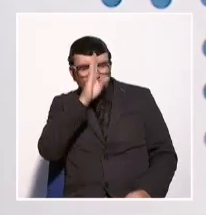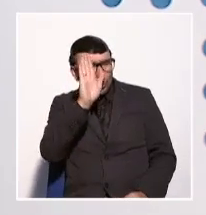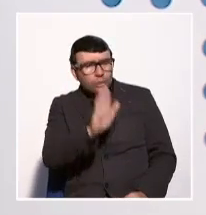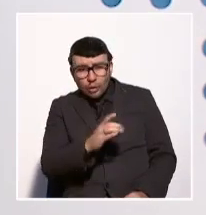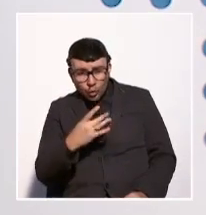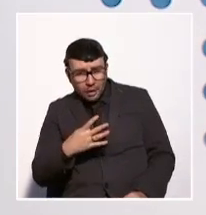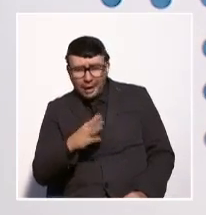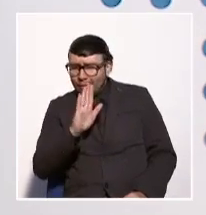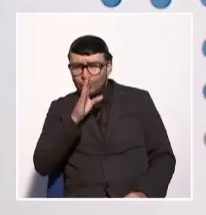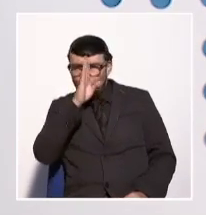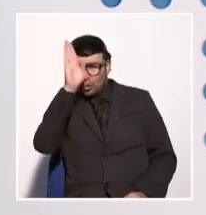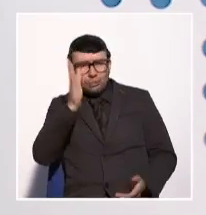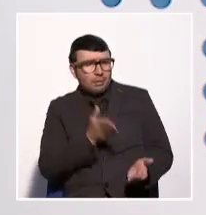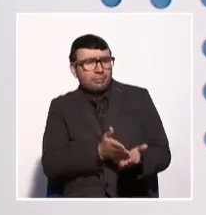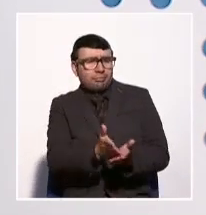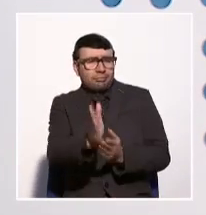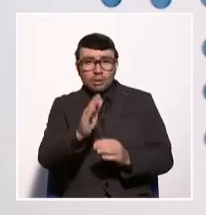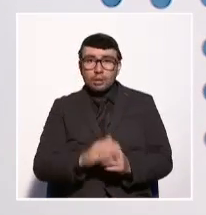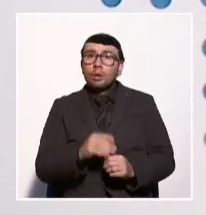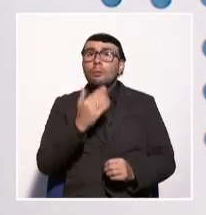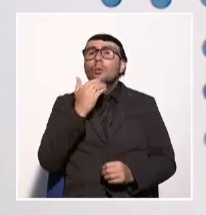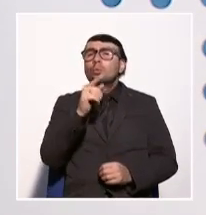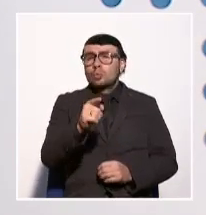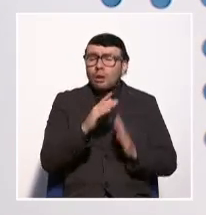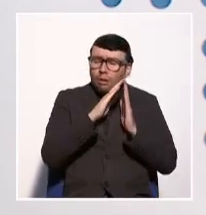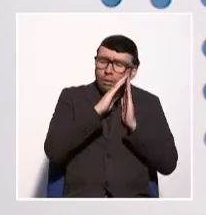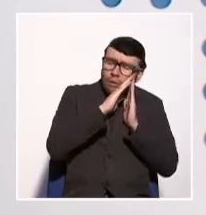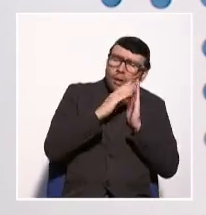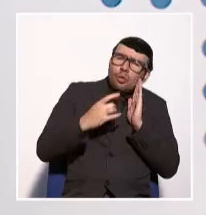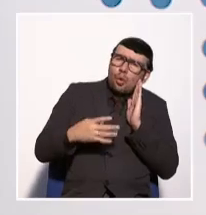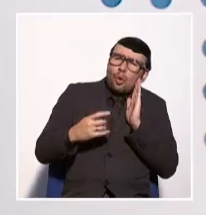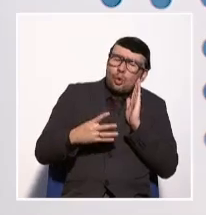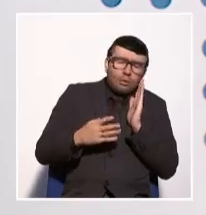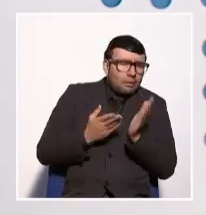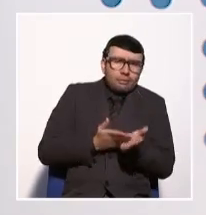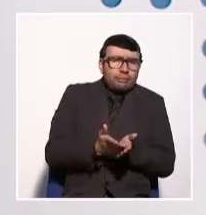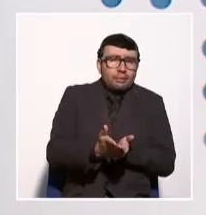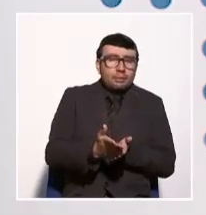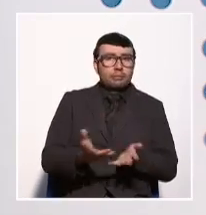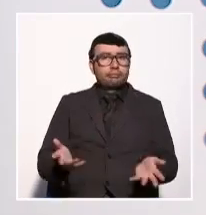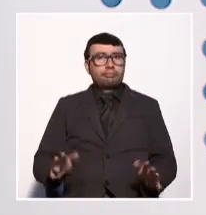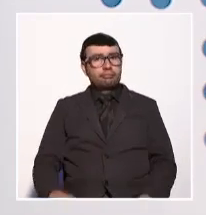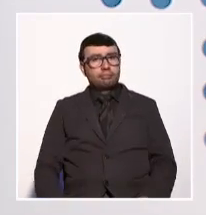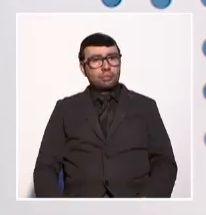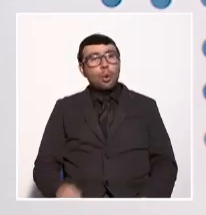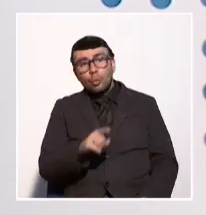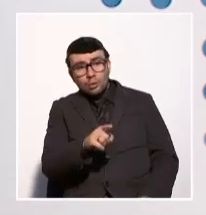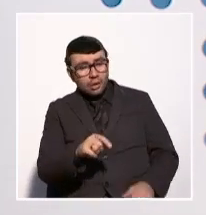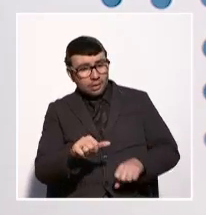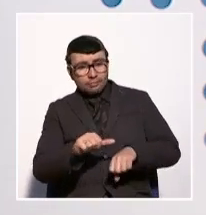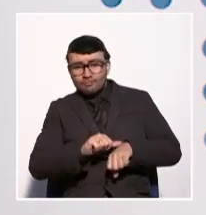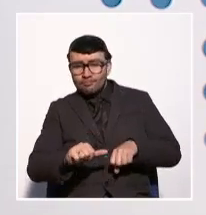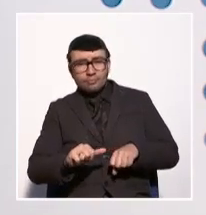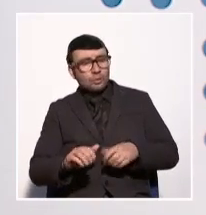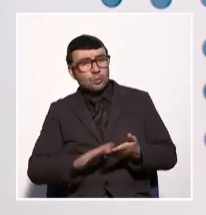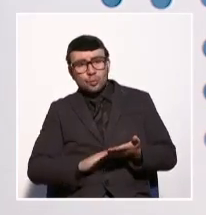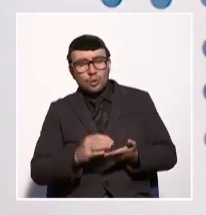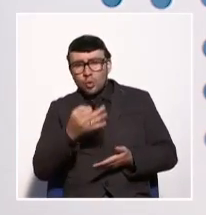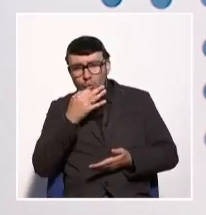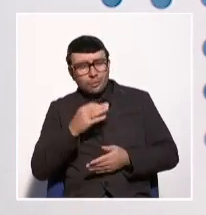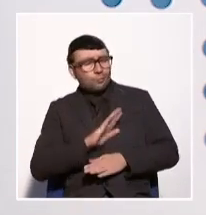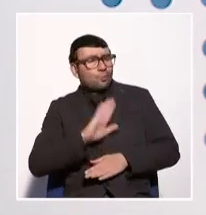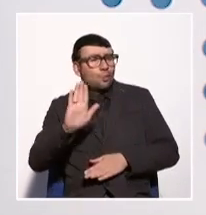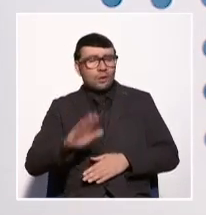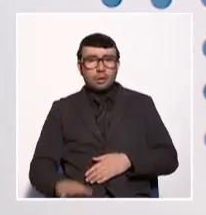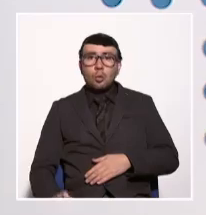tiene acuéstese con un dolor o lo suyo no tiene tratamiento o lo que tiene es